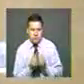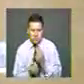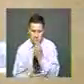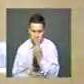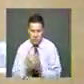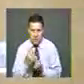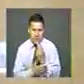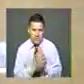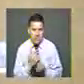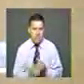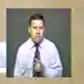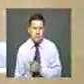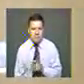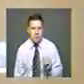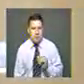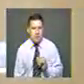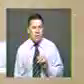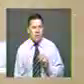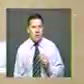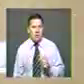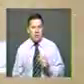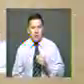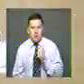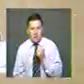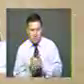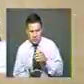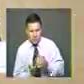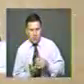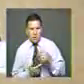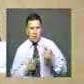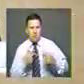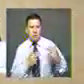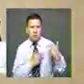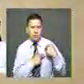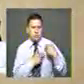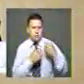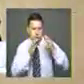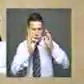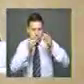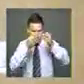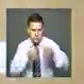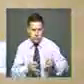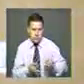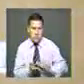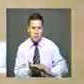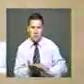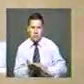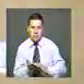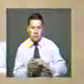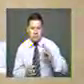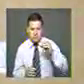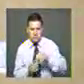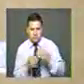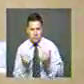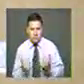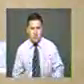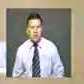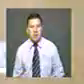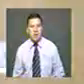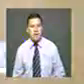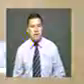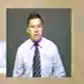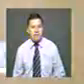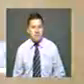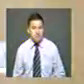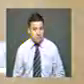parejas del mismo sexo podrán acudir ante notario o juez competente a formalizar y solemnizar su vínculo contractual. Hay